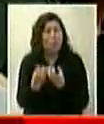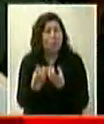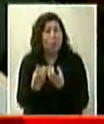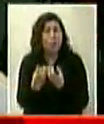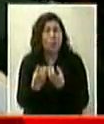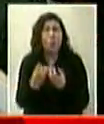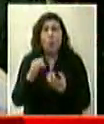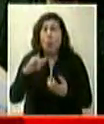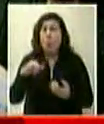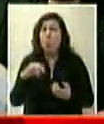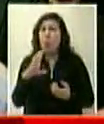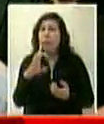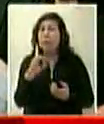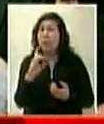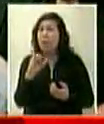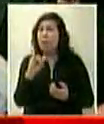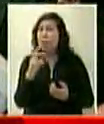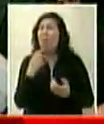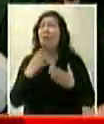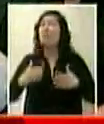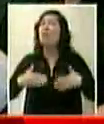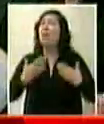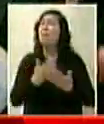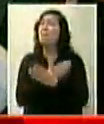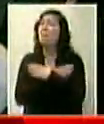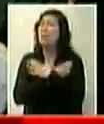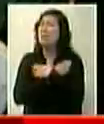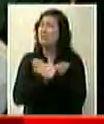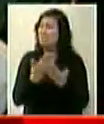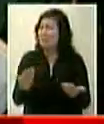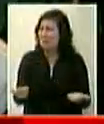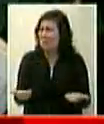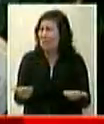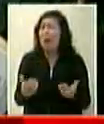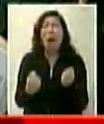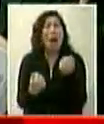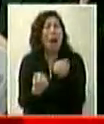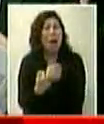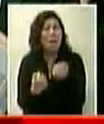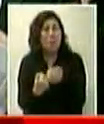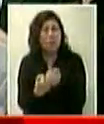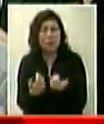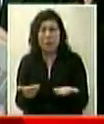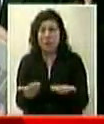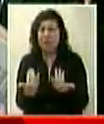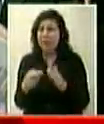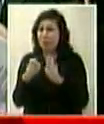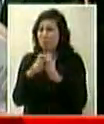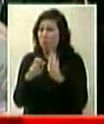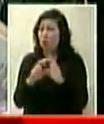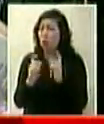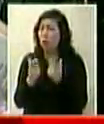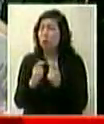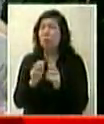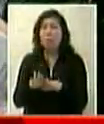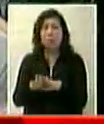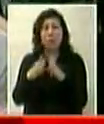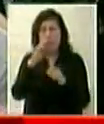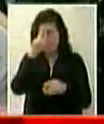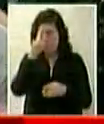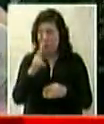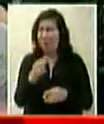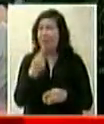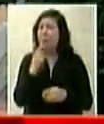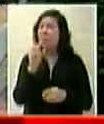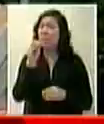Juan Díaz Dios, que manda un documento felicitando al presidente del Congreso, apoyando a este programa El Congreso Abre Sus Puertas al Perú